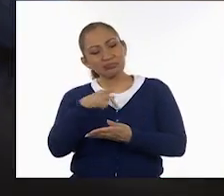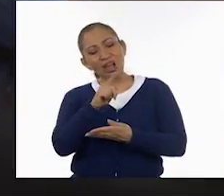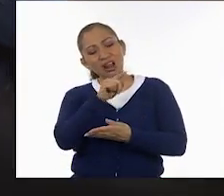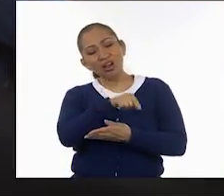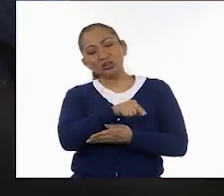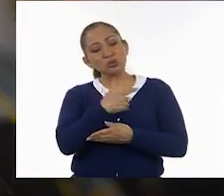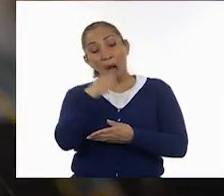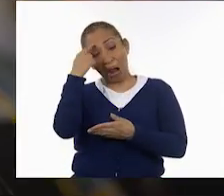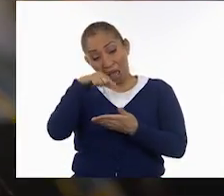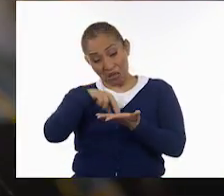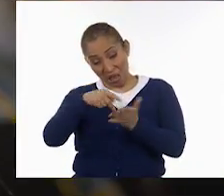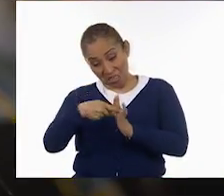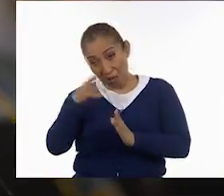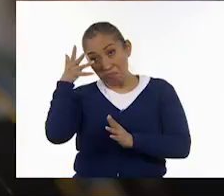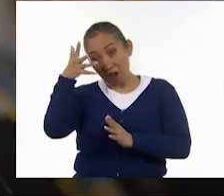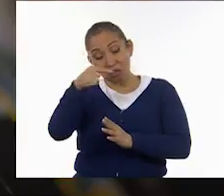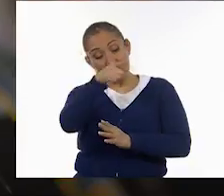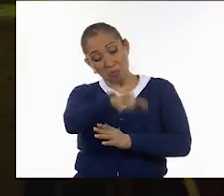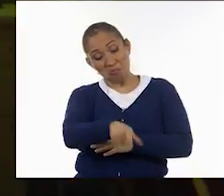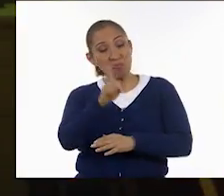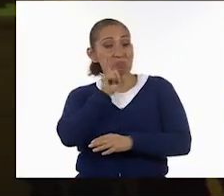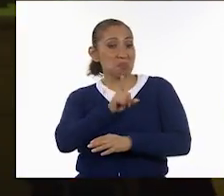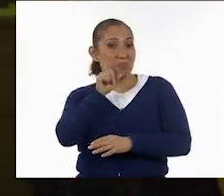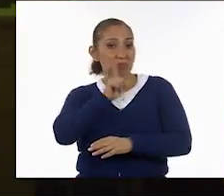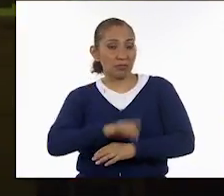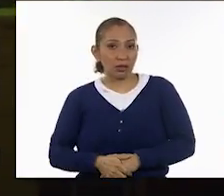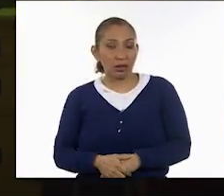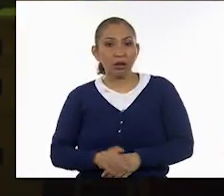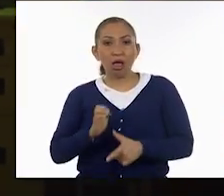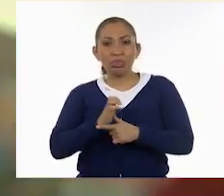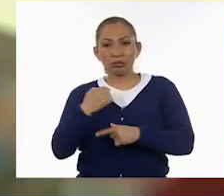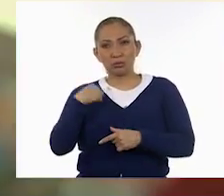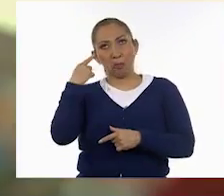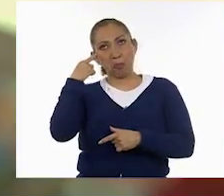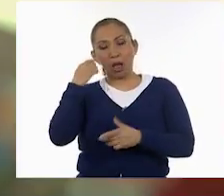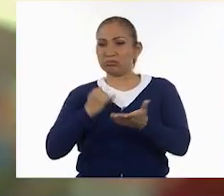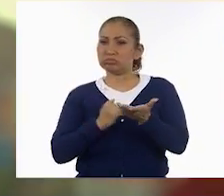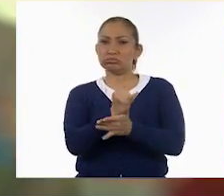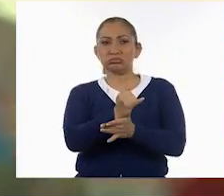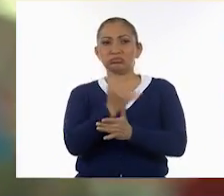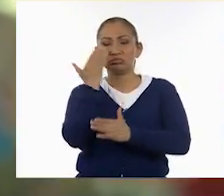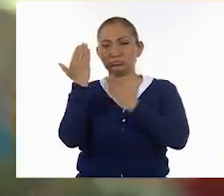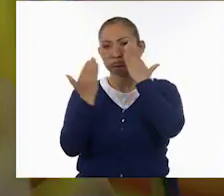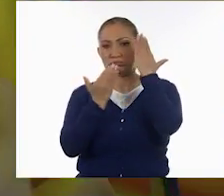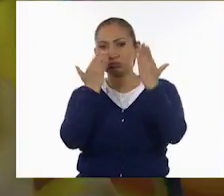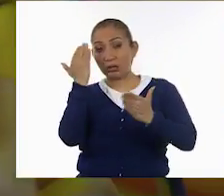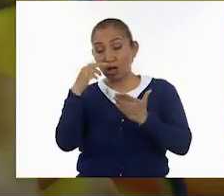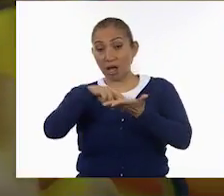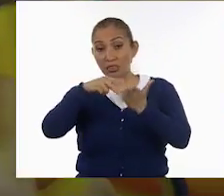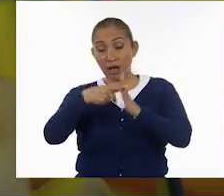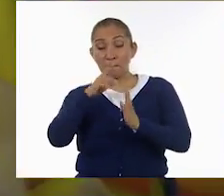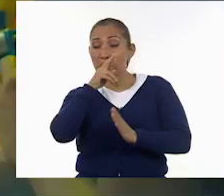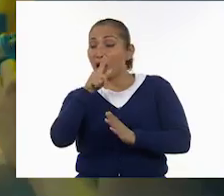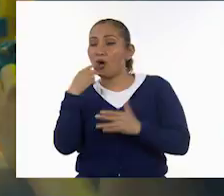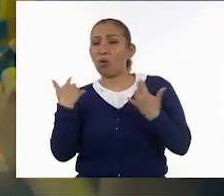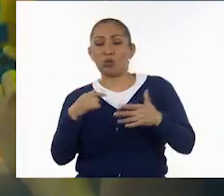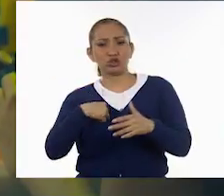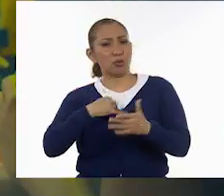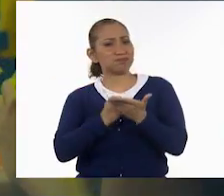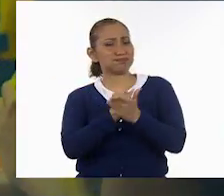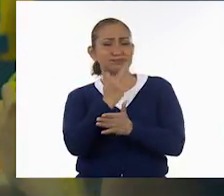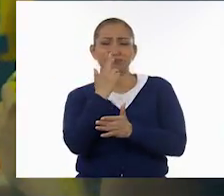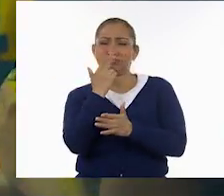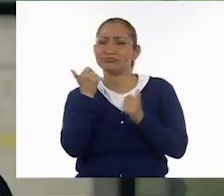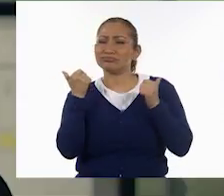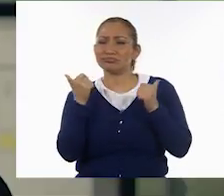no creo que seas ingeniero, tú eres mujer. Entonces decidí estudiar ingeniería. Pienso que ha sido una de las mejores decisiones que he